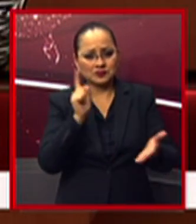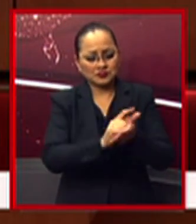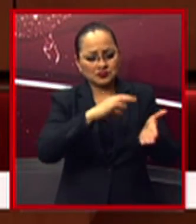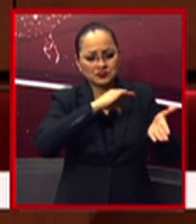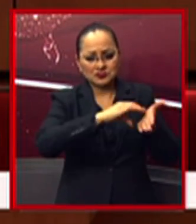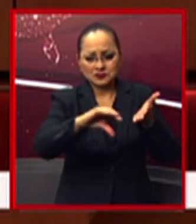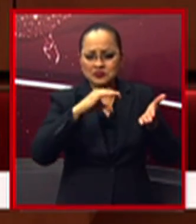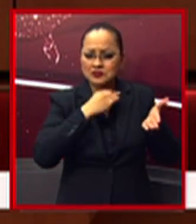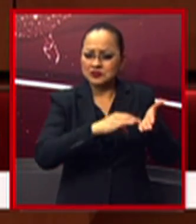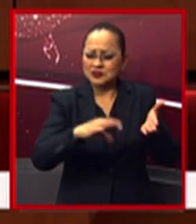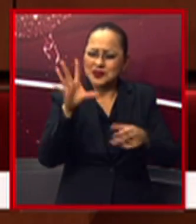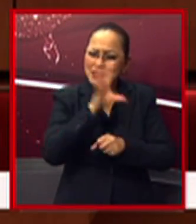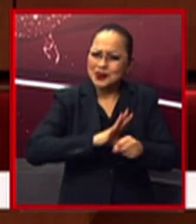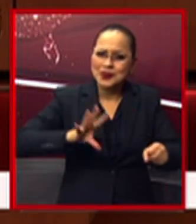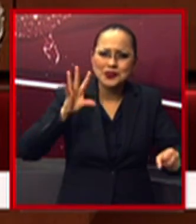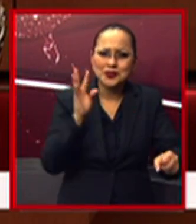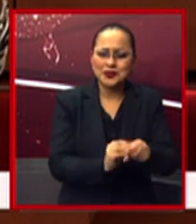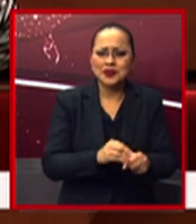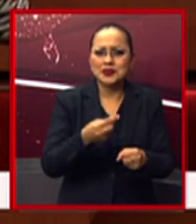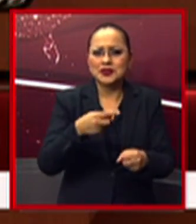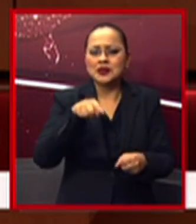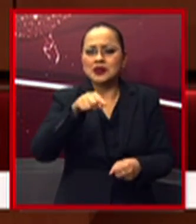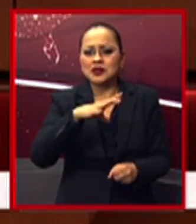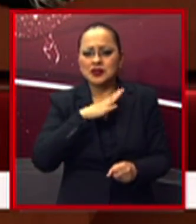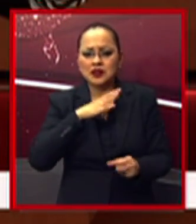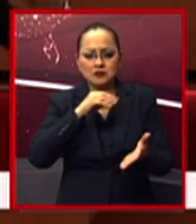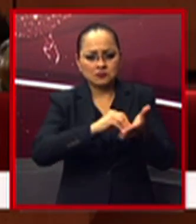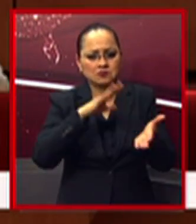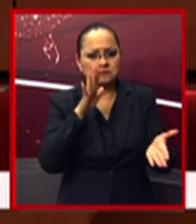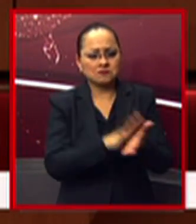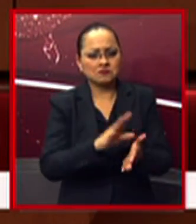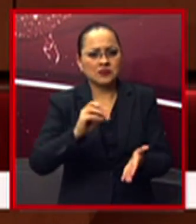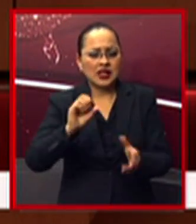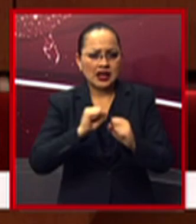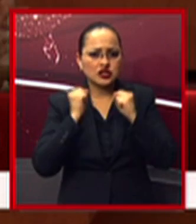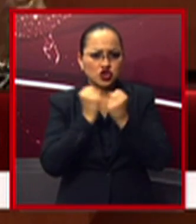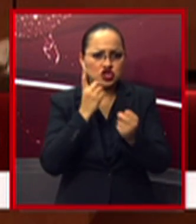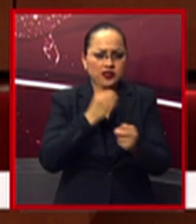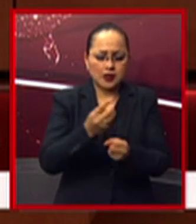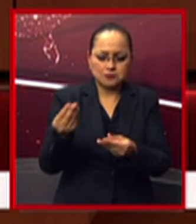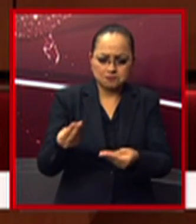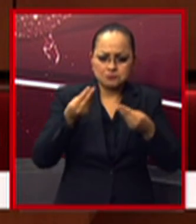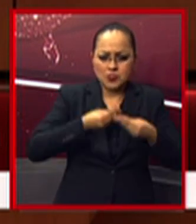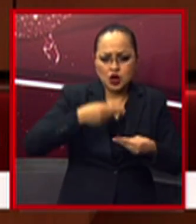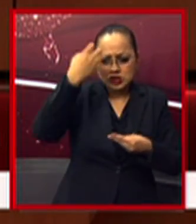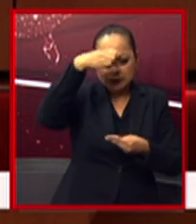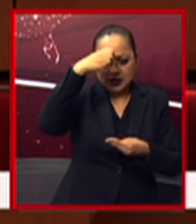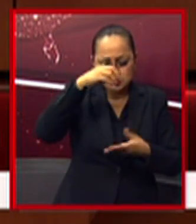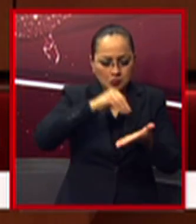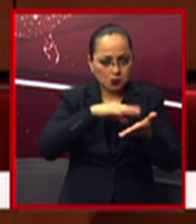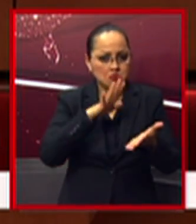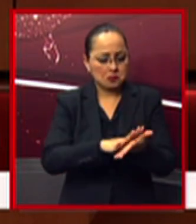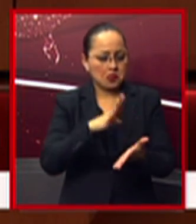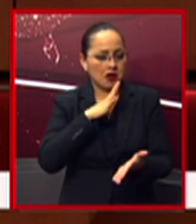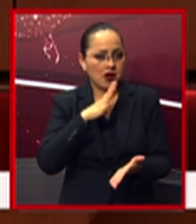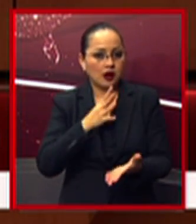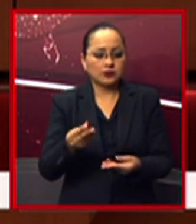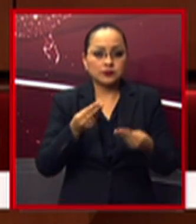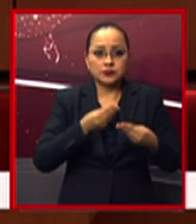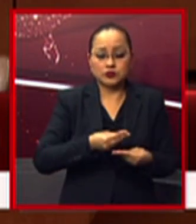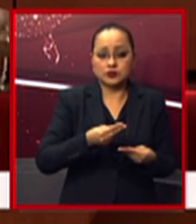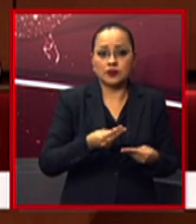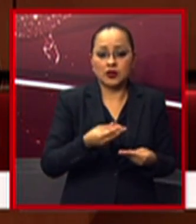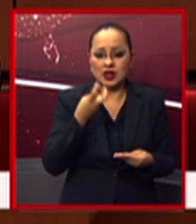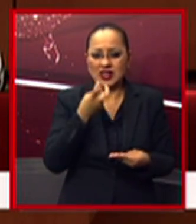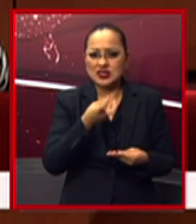párrafos completos que dejó plasmada la sociedad civil con su experiencia, que fueron